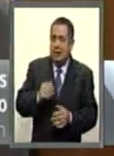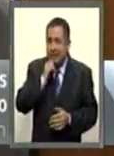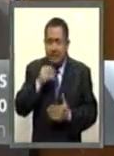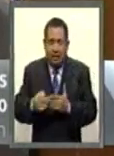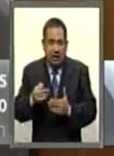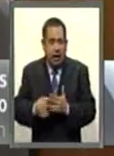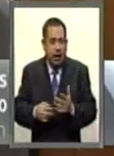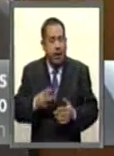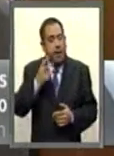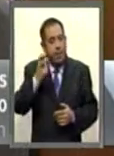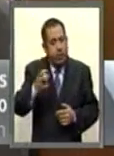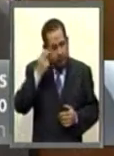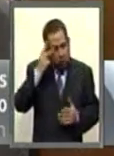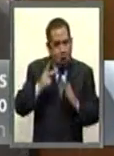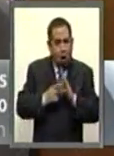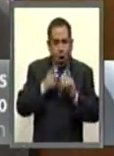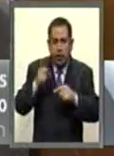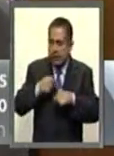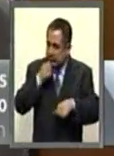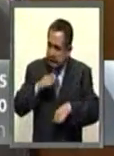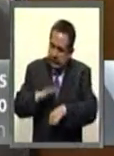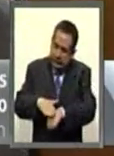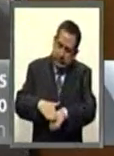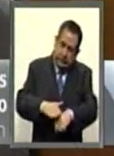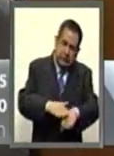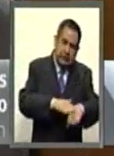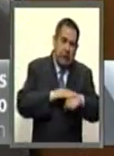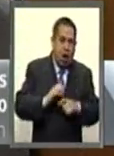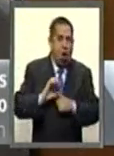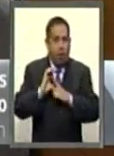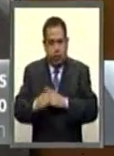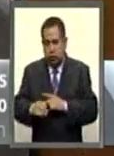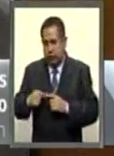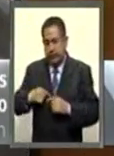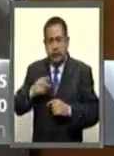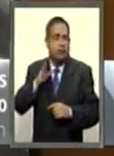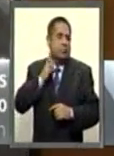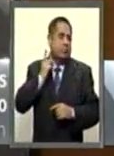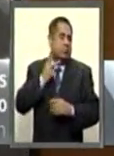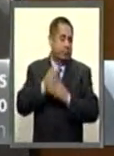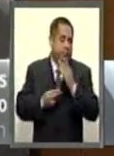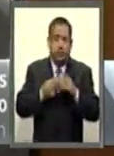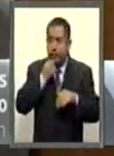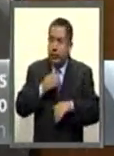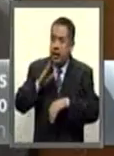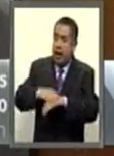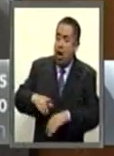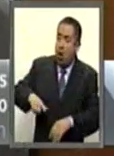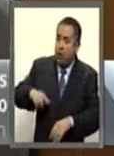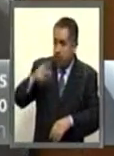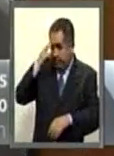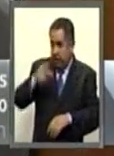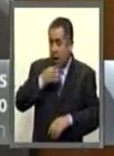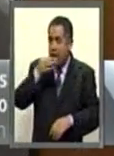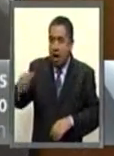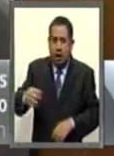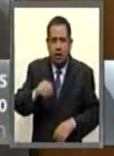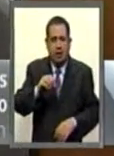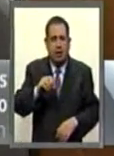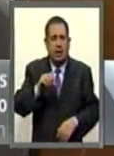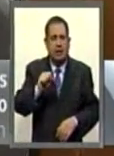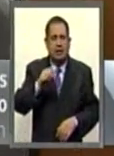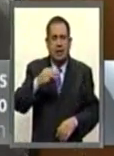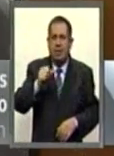eso reiteramos nuestro llamado desde la Comisión Permanente al Gobierno de la República, especialmente a la Secretaría de